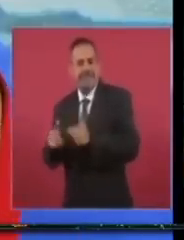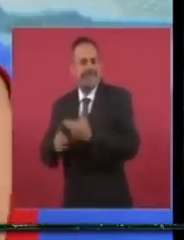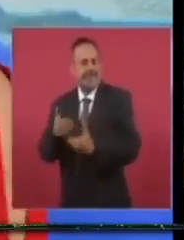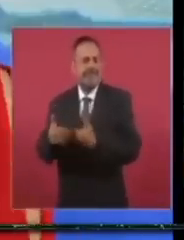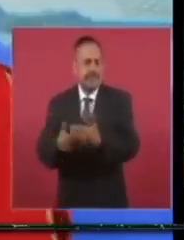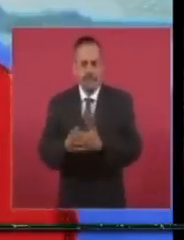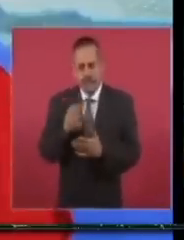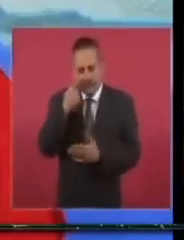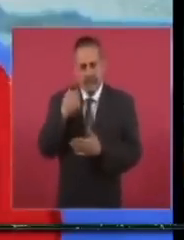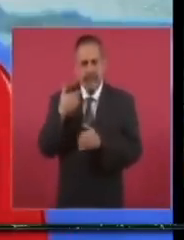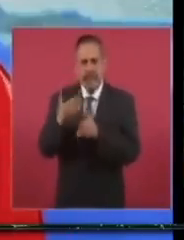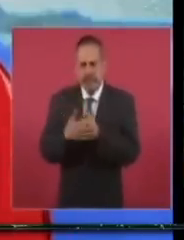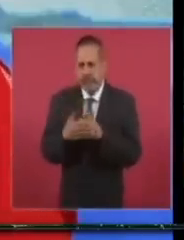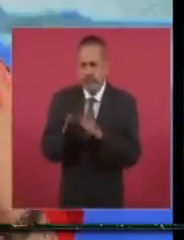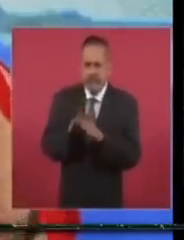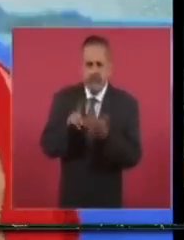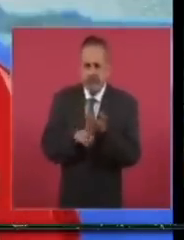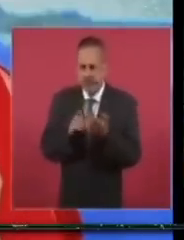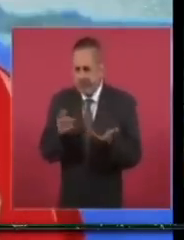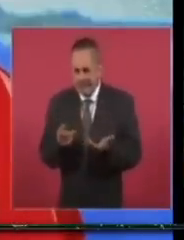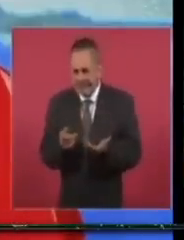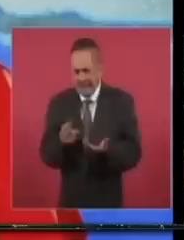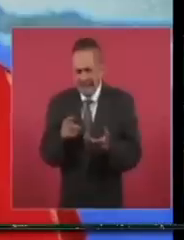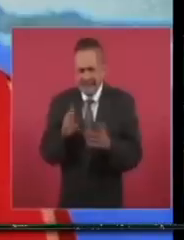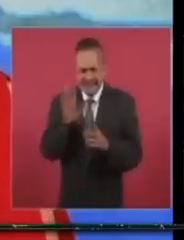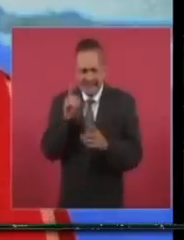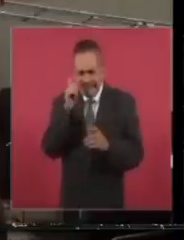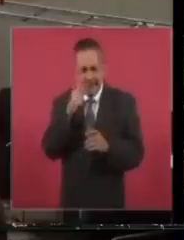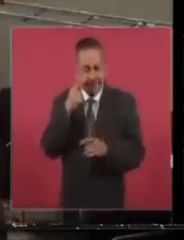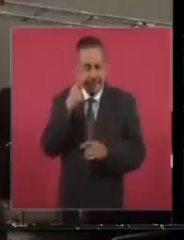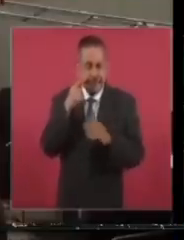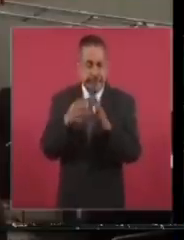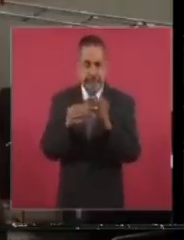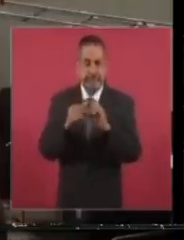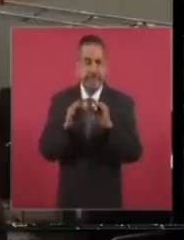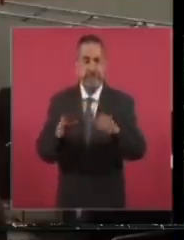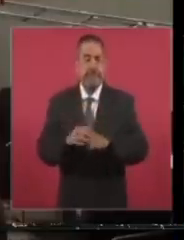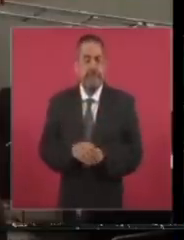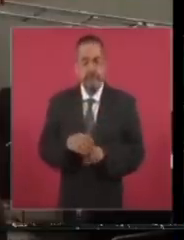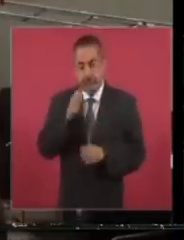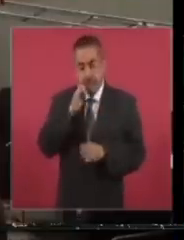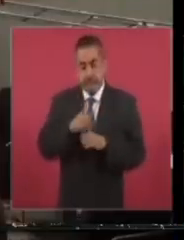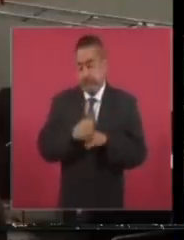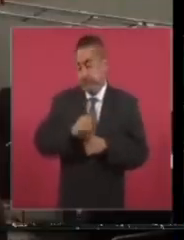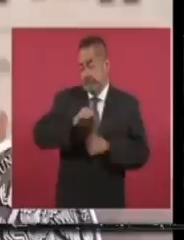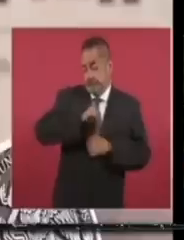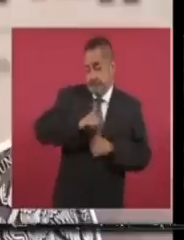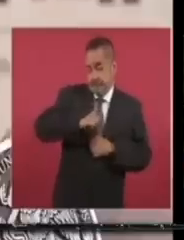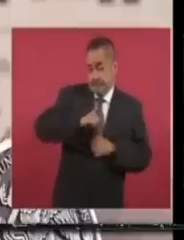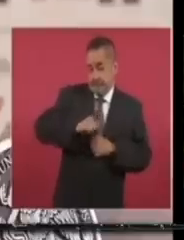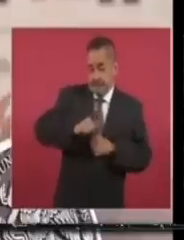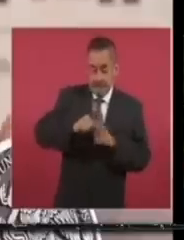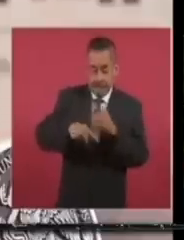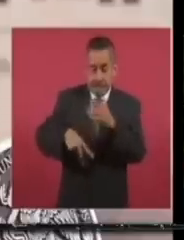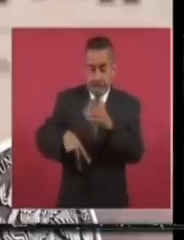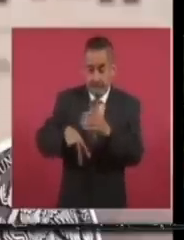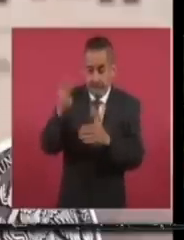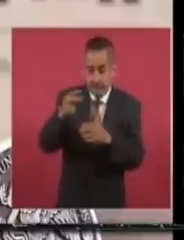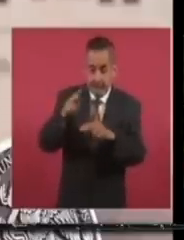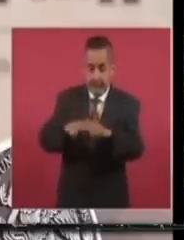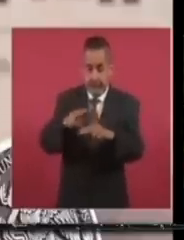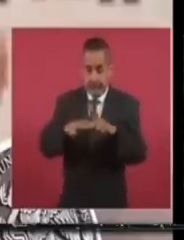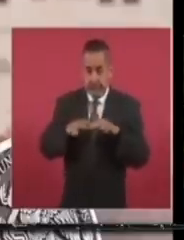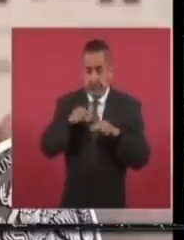es la siguiente. ¿Qué es esto? Porque luego suena muy complicado. Bueno, no es lo mismo probar un tren vacío que un